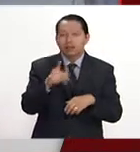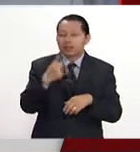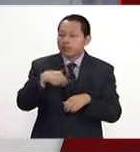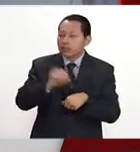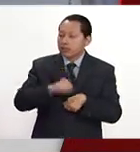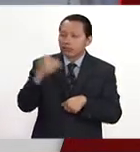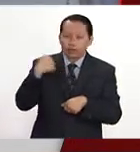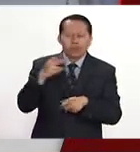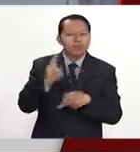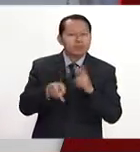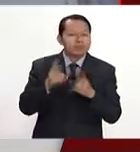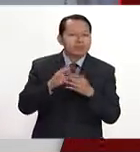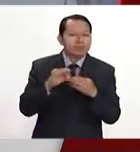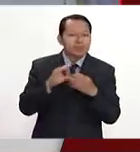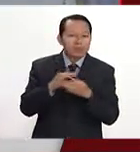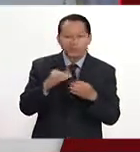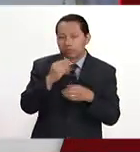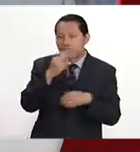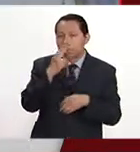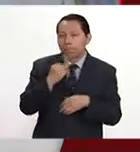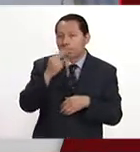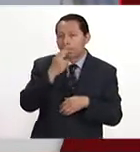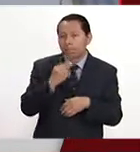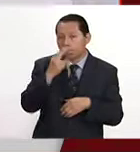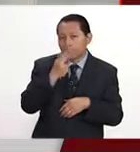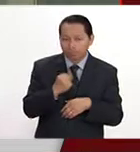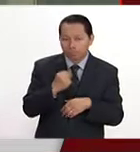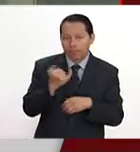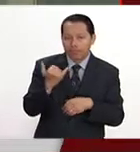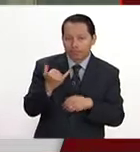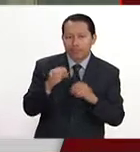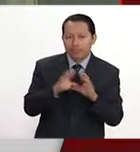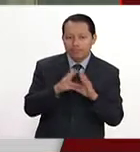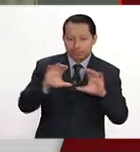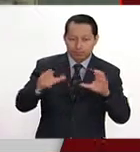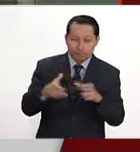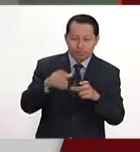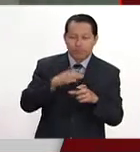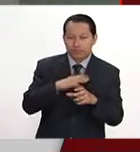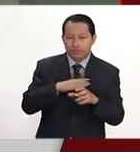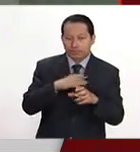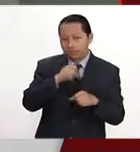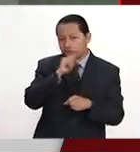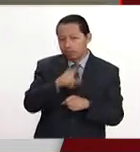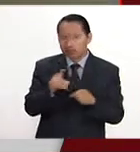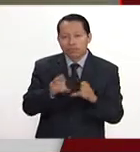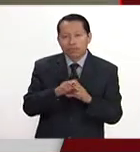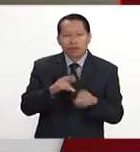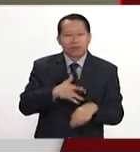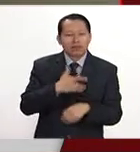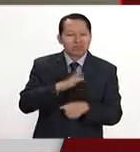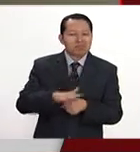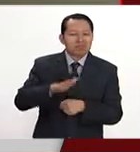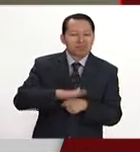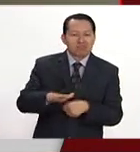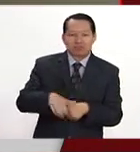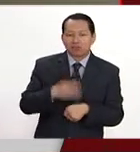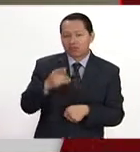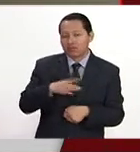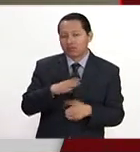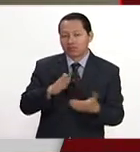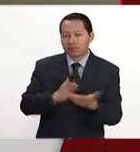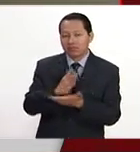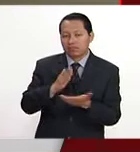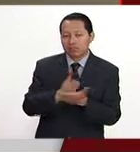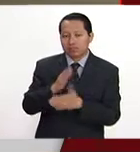semanas, platicamos sobre el tema del azúcar y cómo el sector estaba pues satisfecho porque mantuvo el